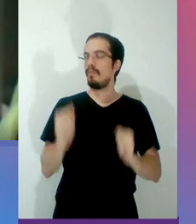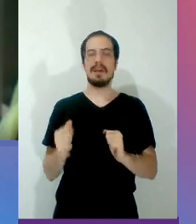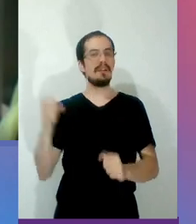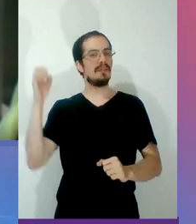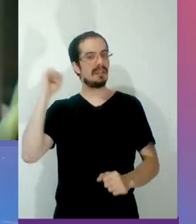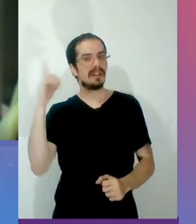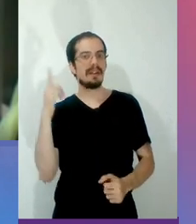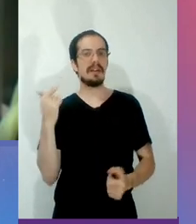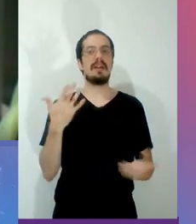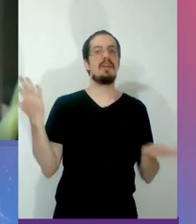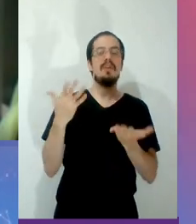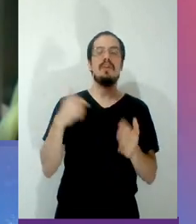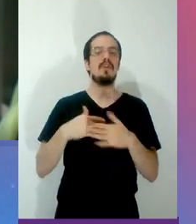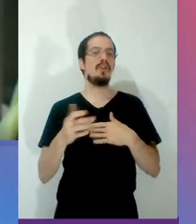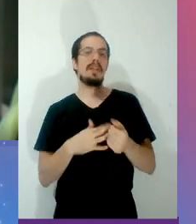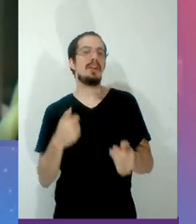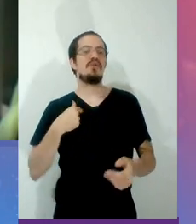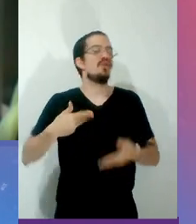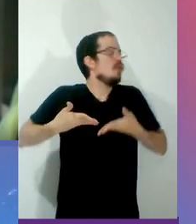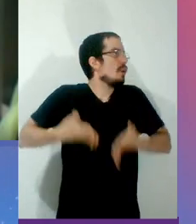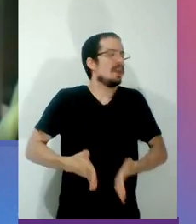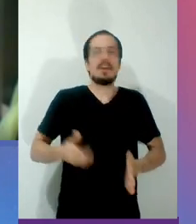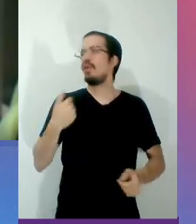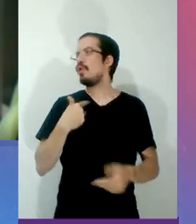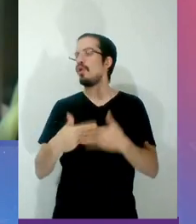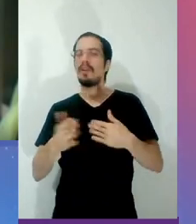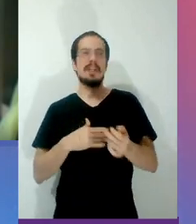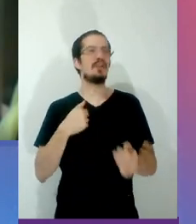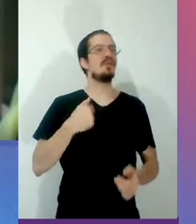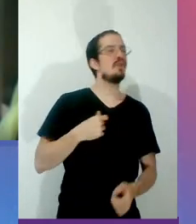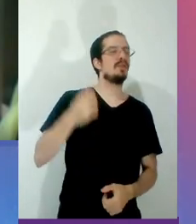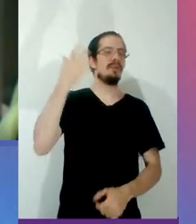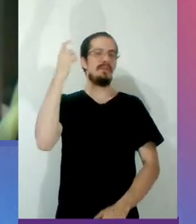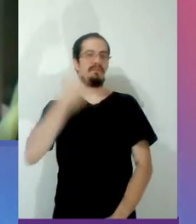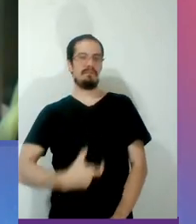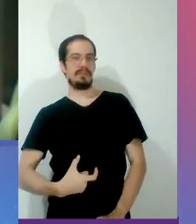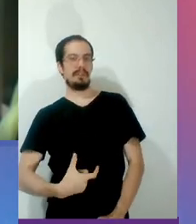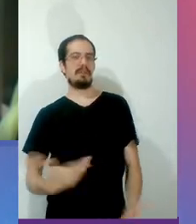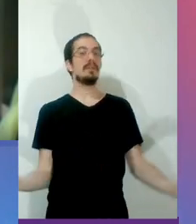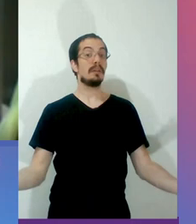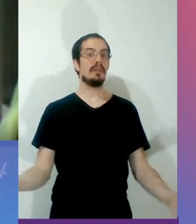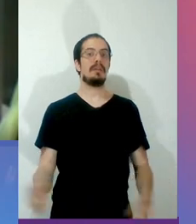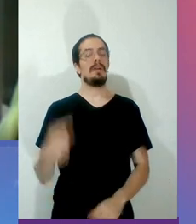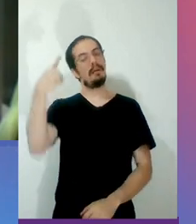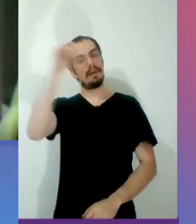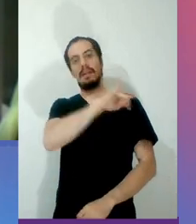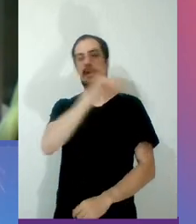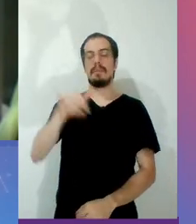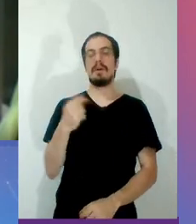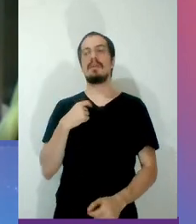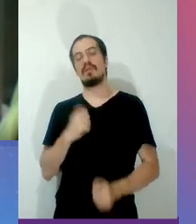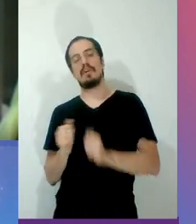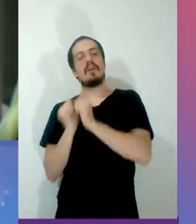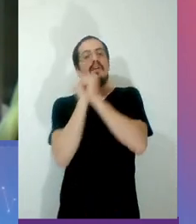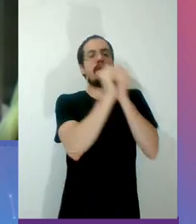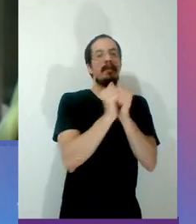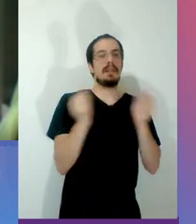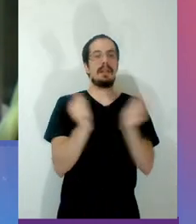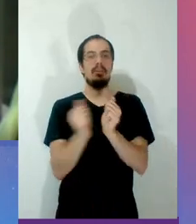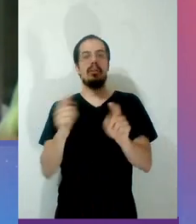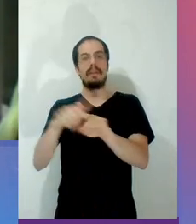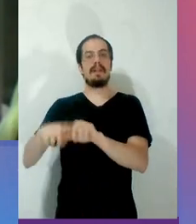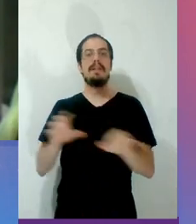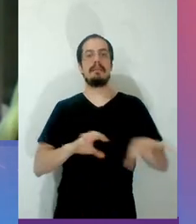dónde pertenezco, etcétera, etcétera, para poder después, ¿cierto?, poder compartir con el resto. Entonces creo